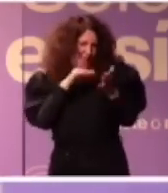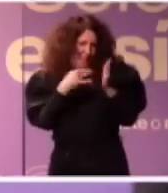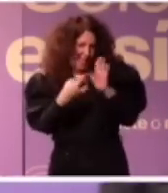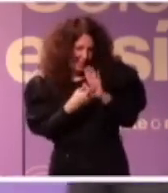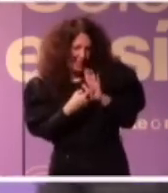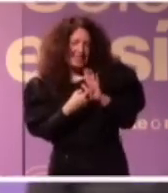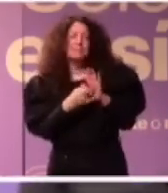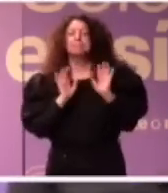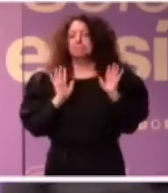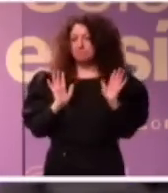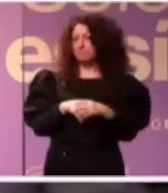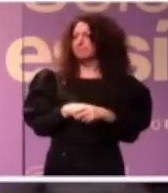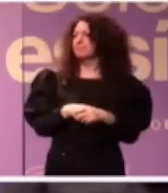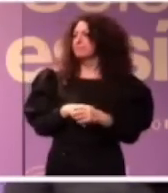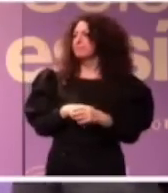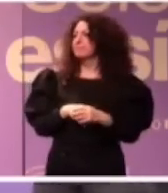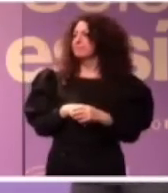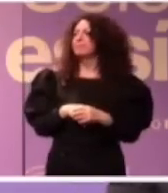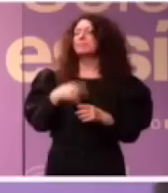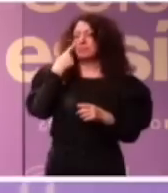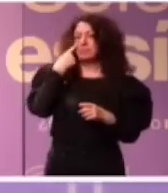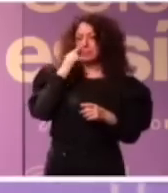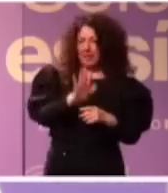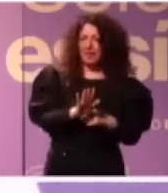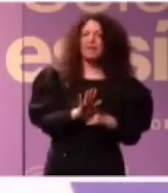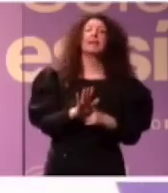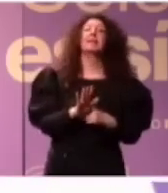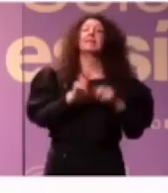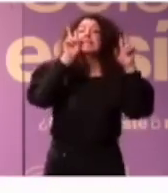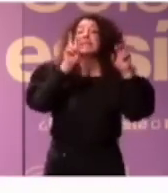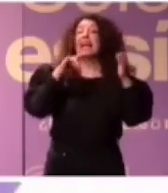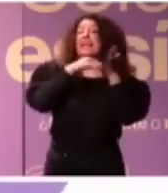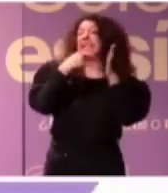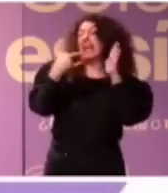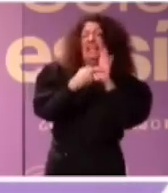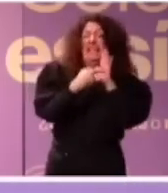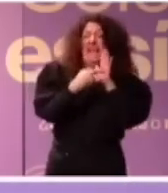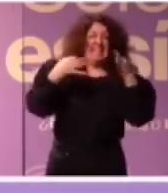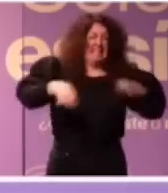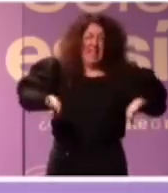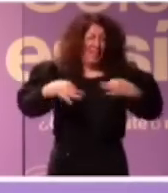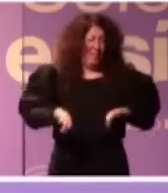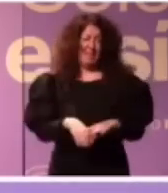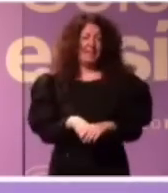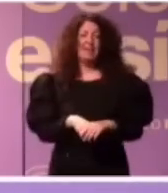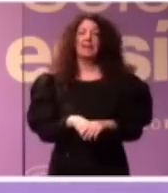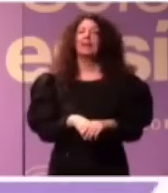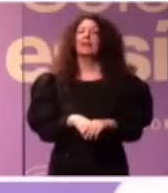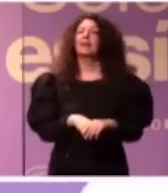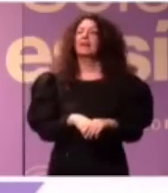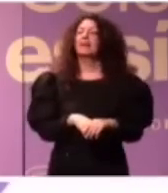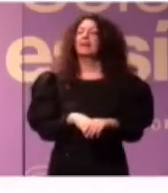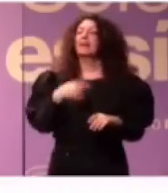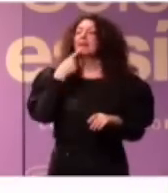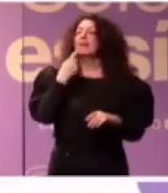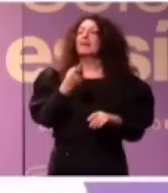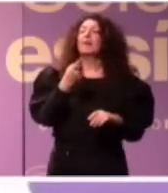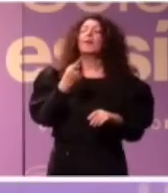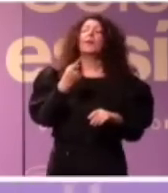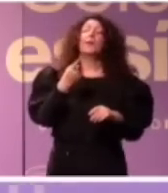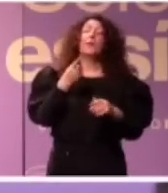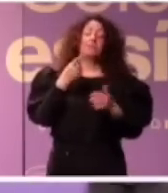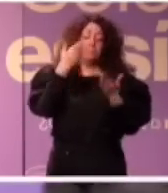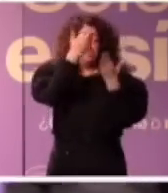Es una cuestión técnica. Mirad, la técnica es muy sencilla. En el Código Penal de la violencia o la